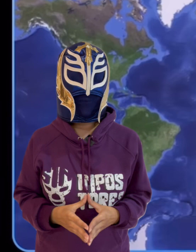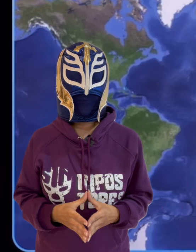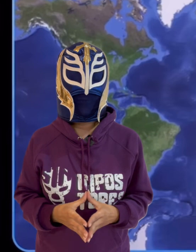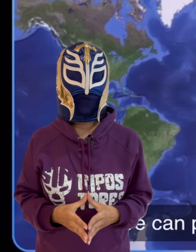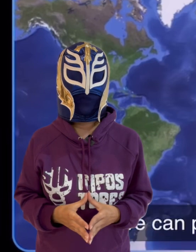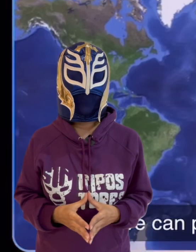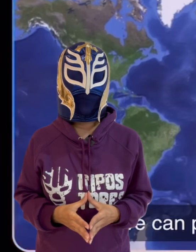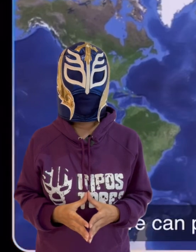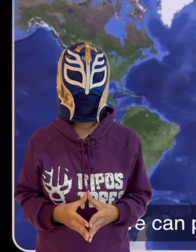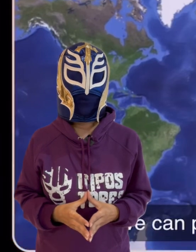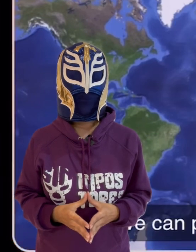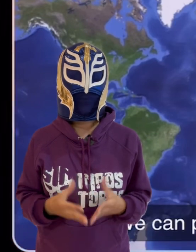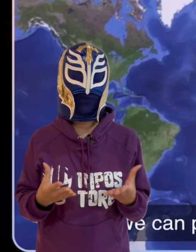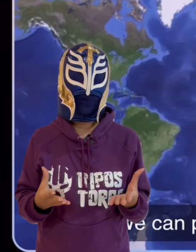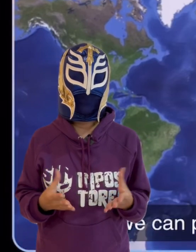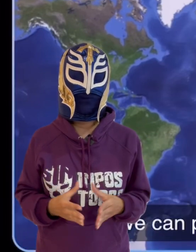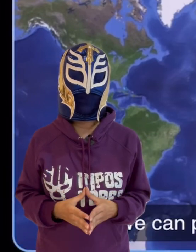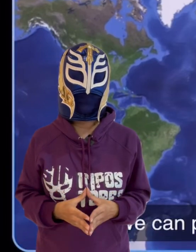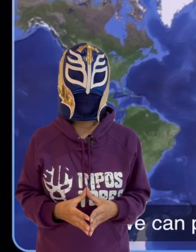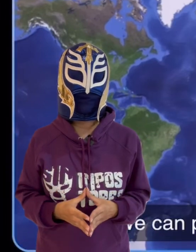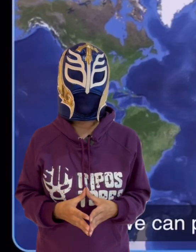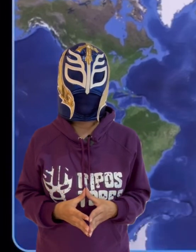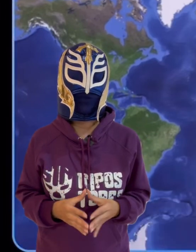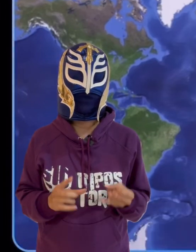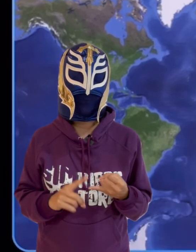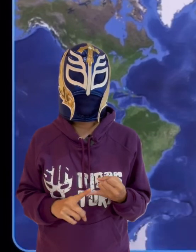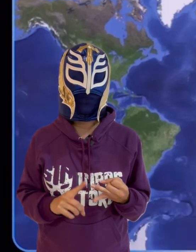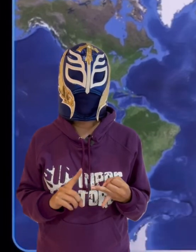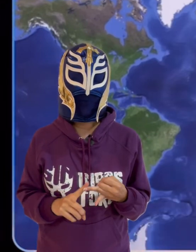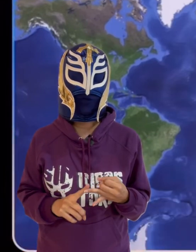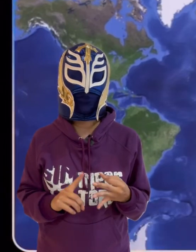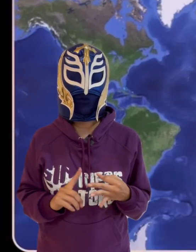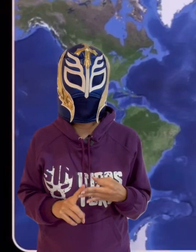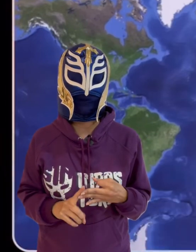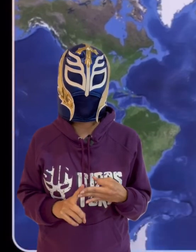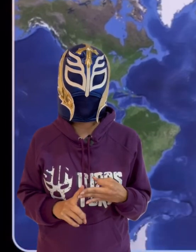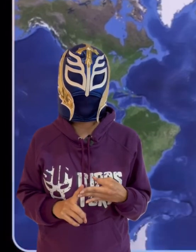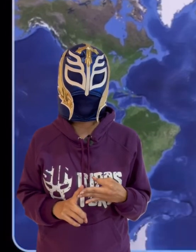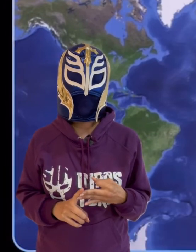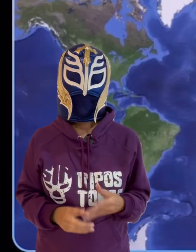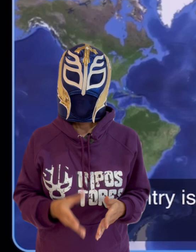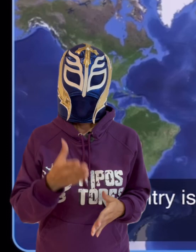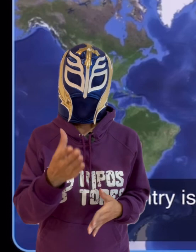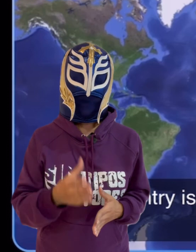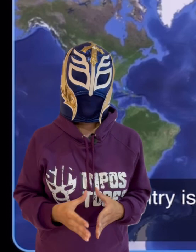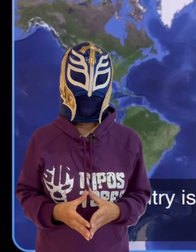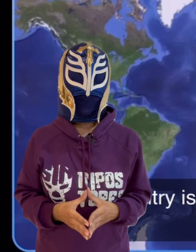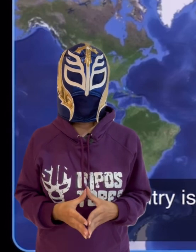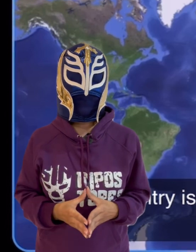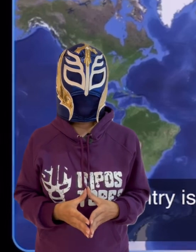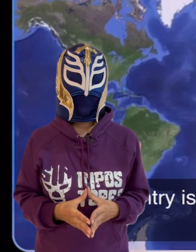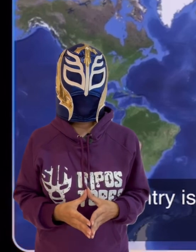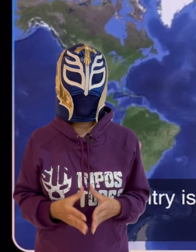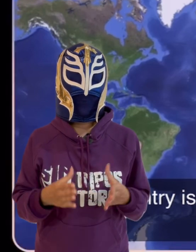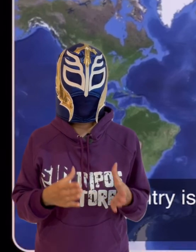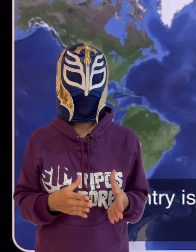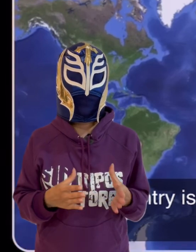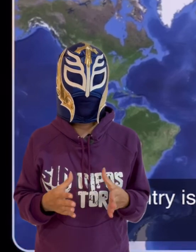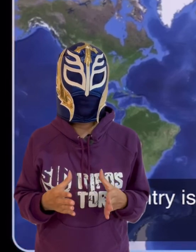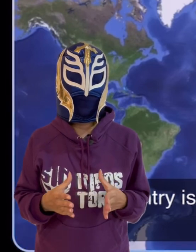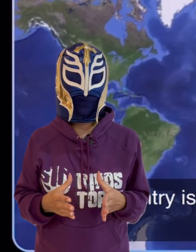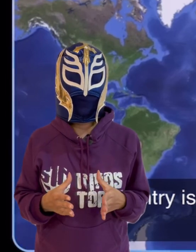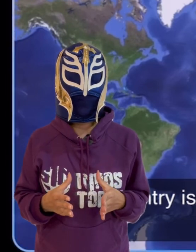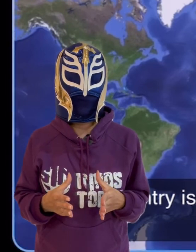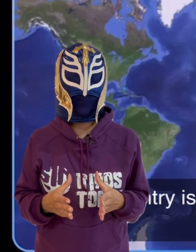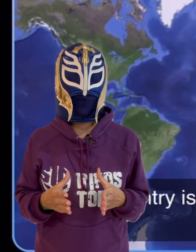desde ahí generar contenido propio que a su vez puede ser en versión texto audio o imágenes Géminis es capaz de detectar errores